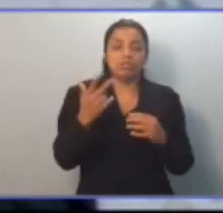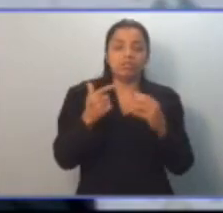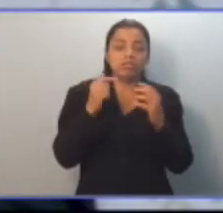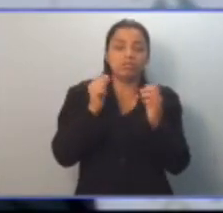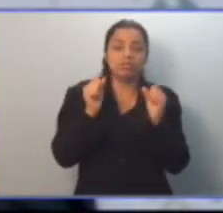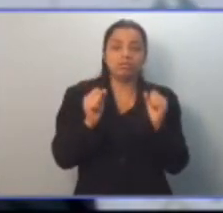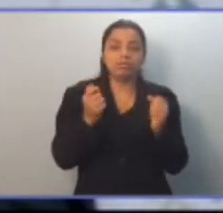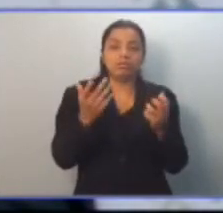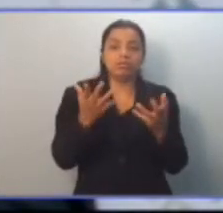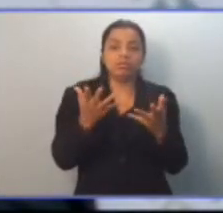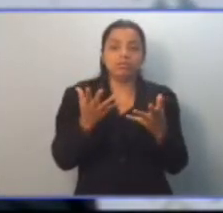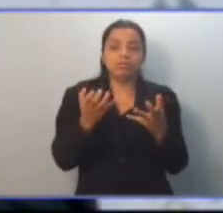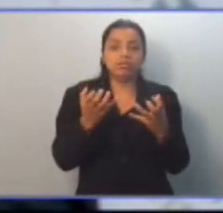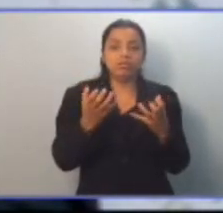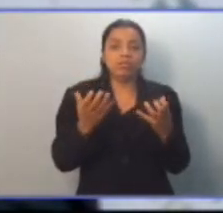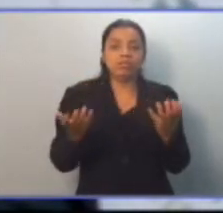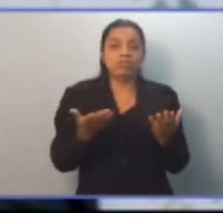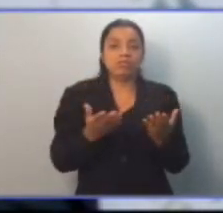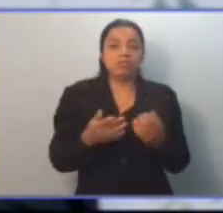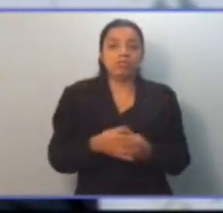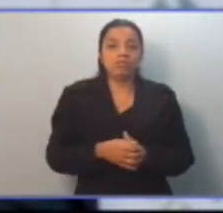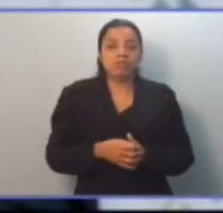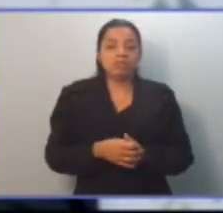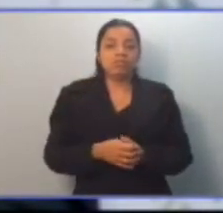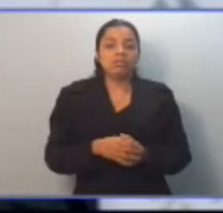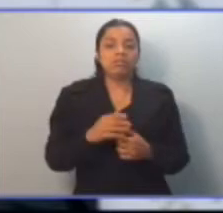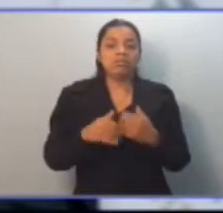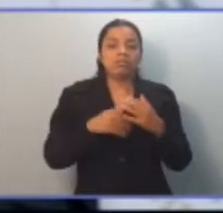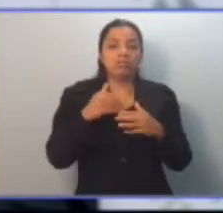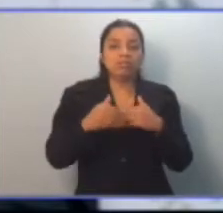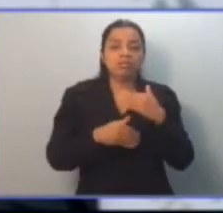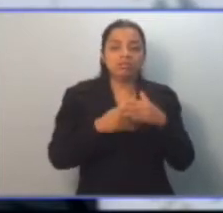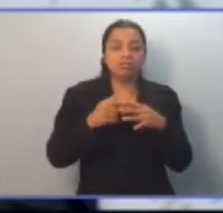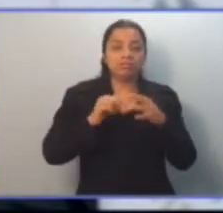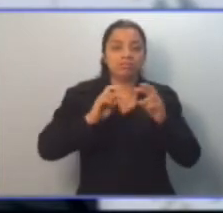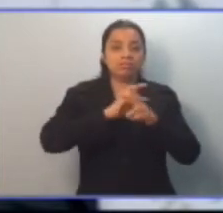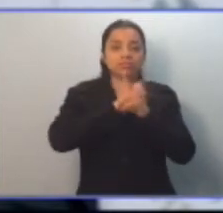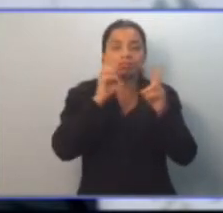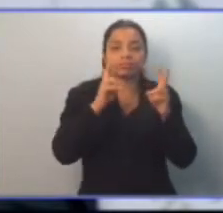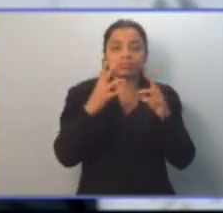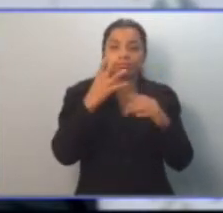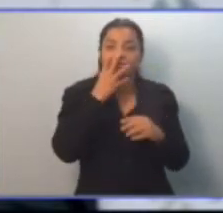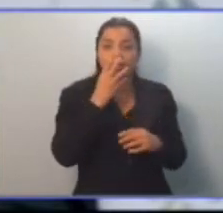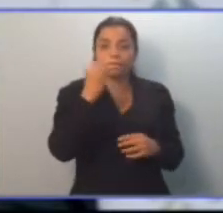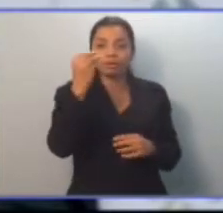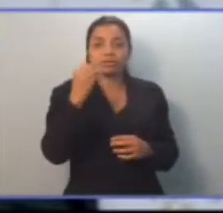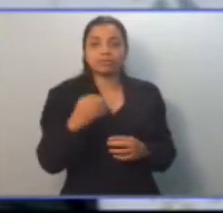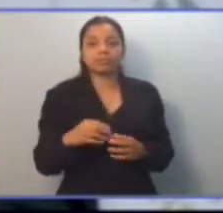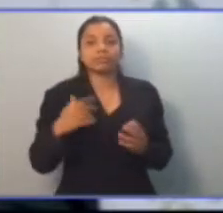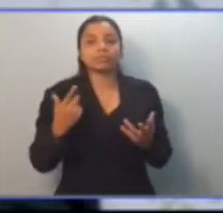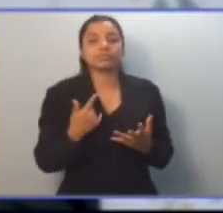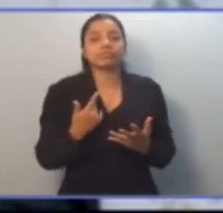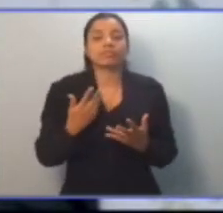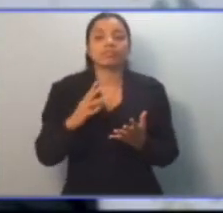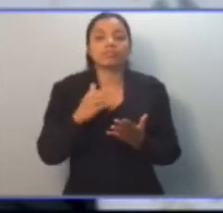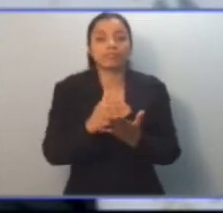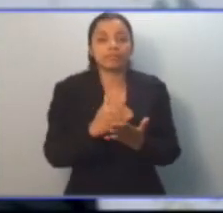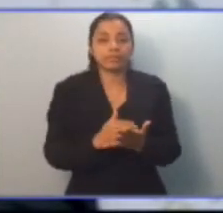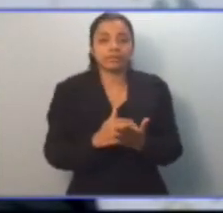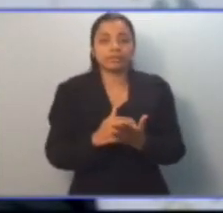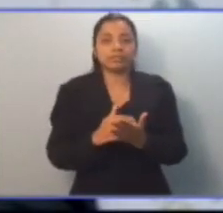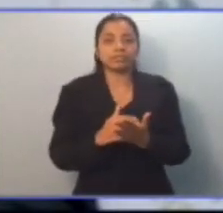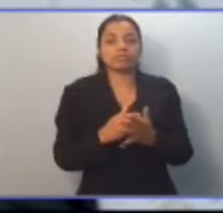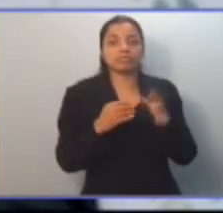una categoría superior en la terna del Juzgado Segundo de Paz de Aguachapán, quedando precisamente también como